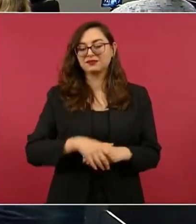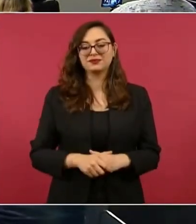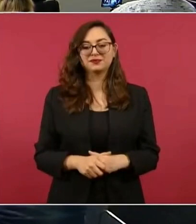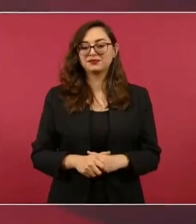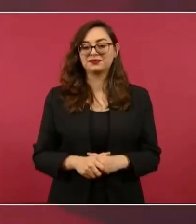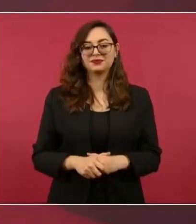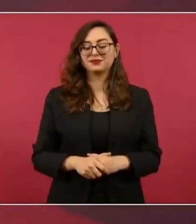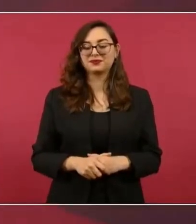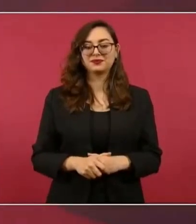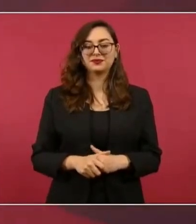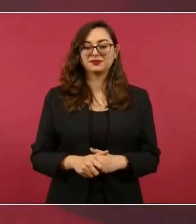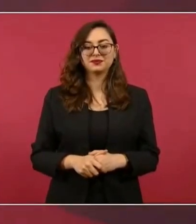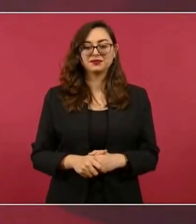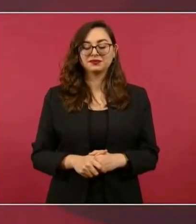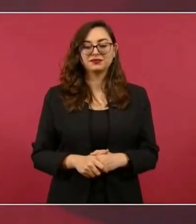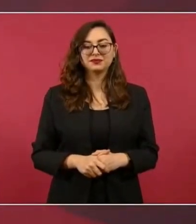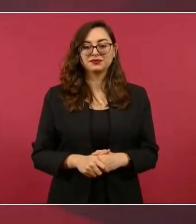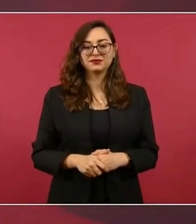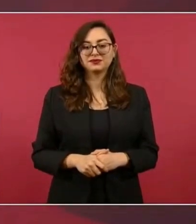Presentarse un